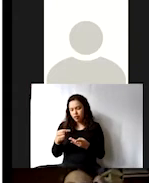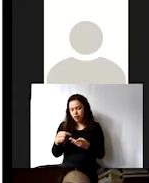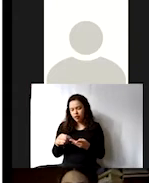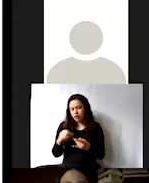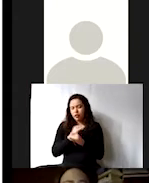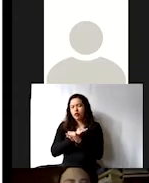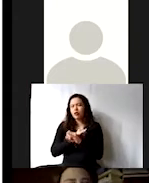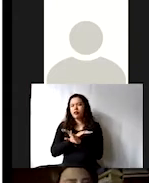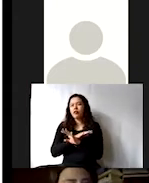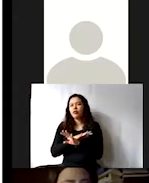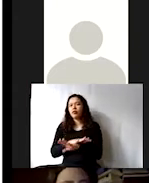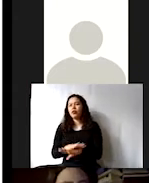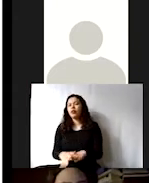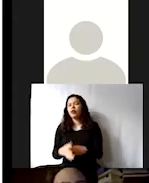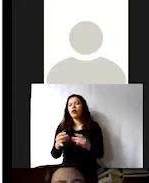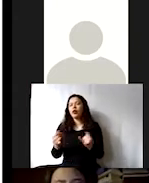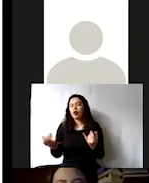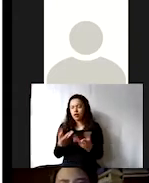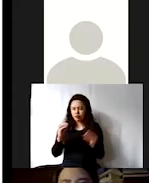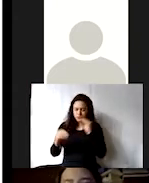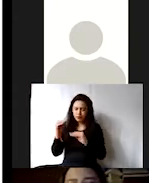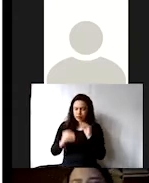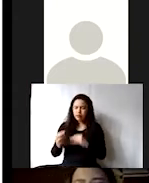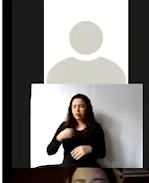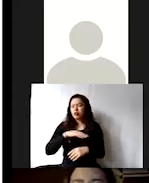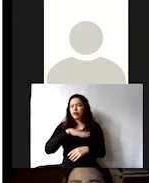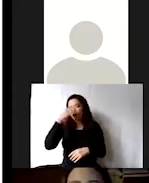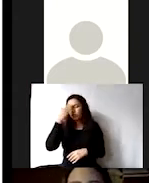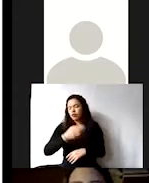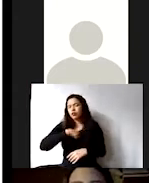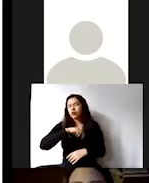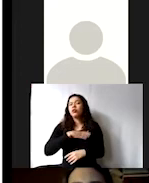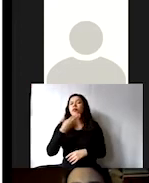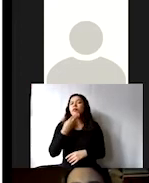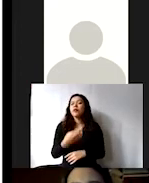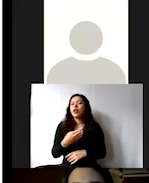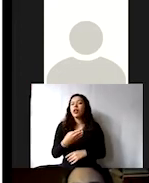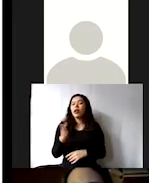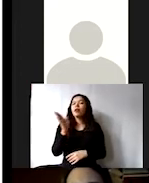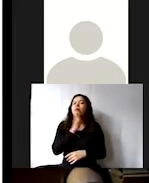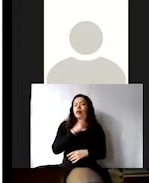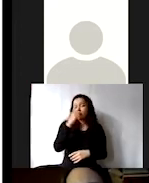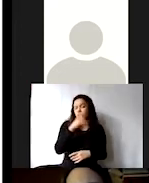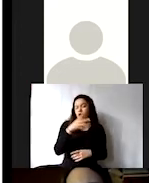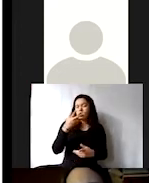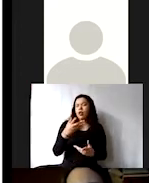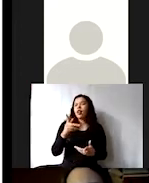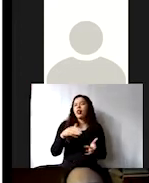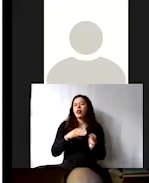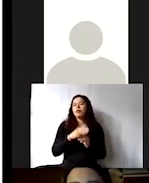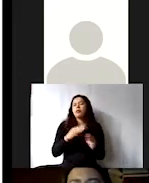datos que va generando información, podemos saber cómo vamos en el avance del aprovechamiento de las